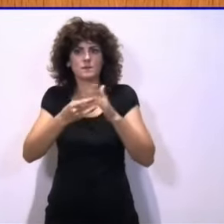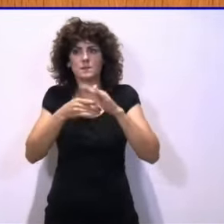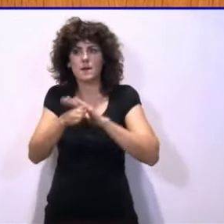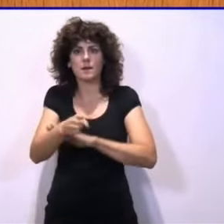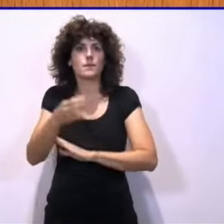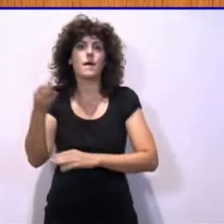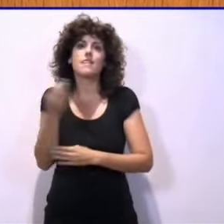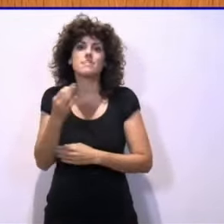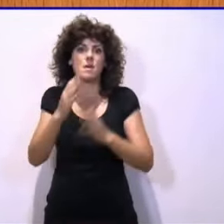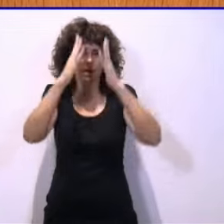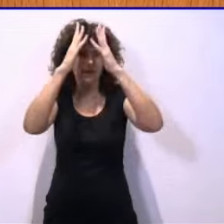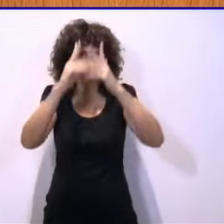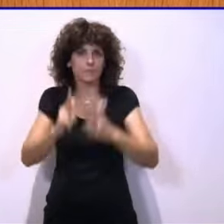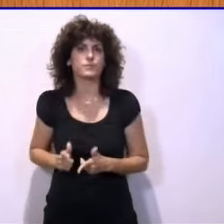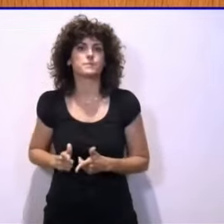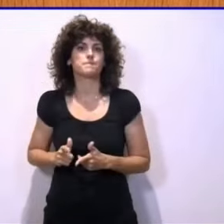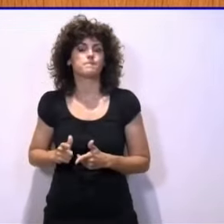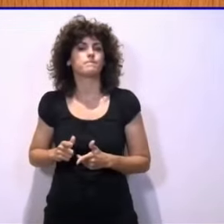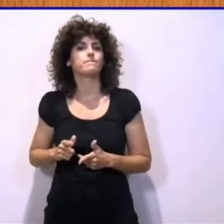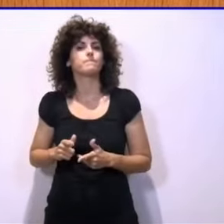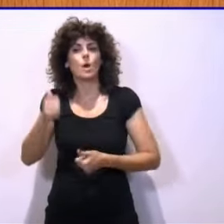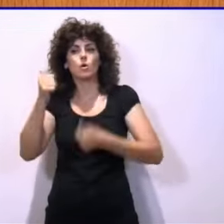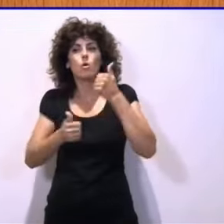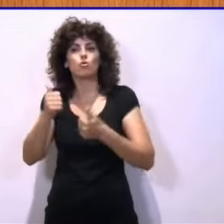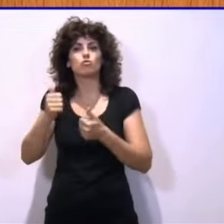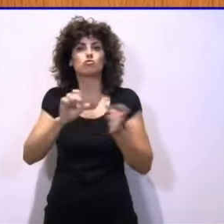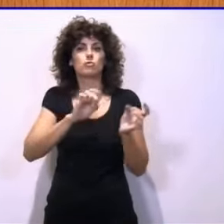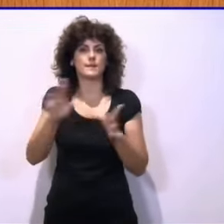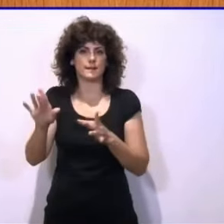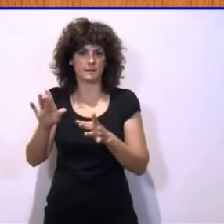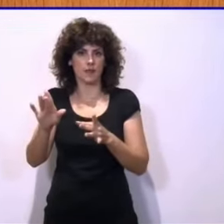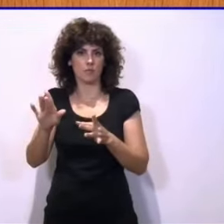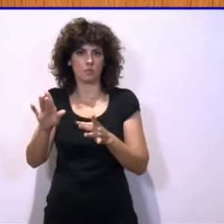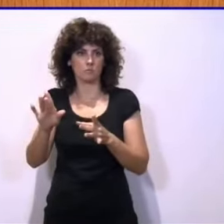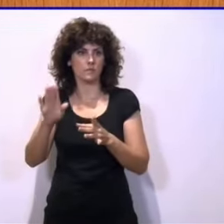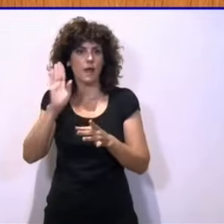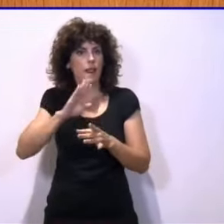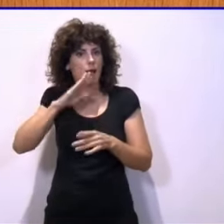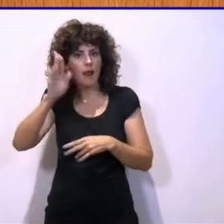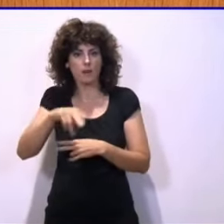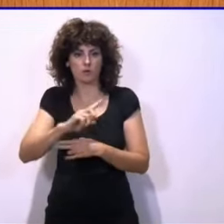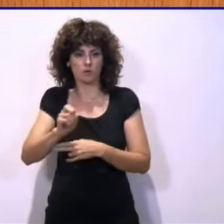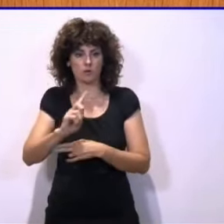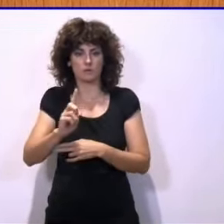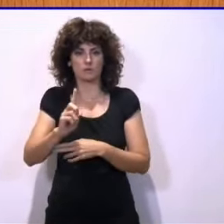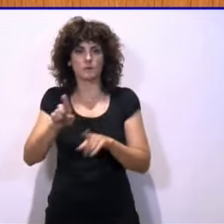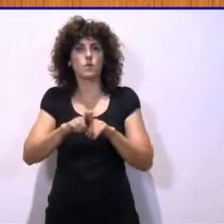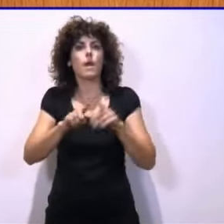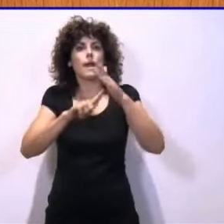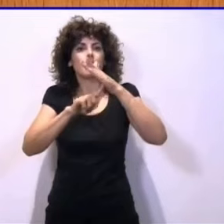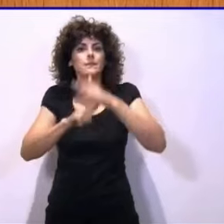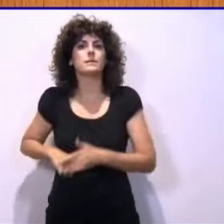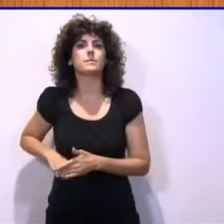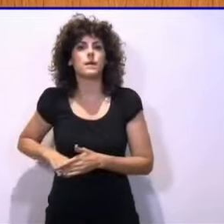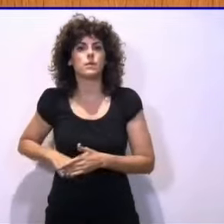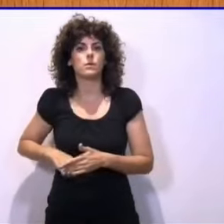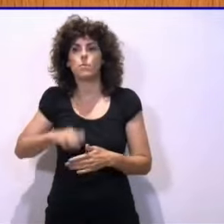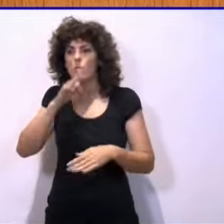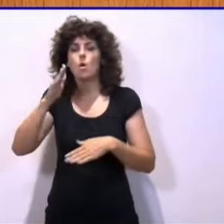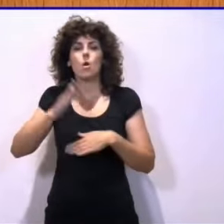debe computar a efectos del concurso de traslados. No es legal, no es lícito la discriminación como